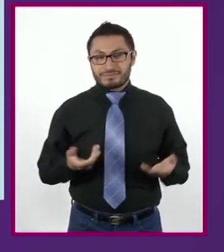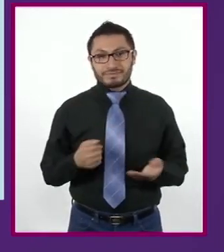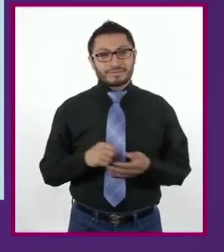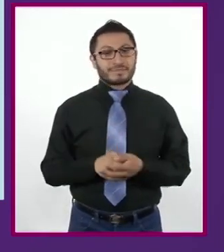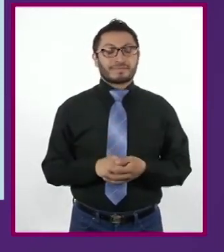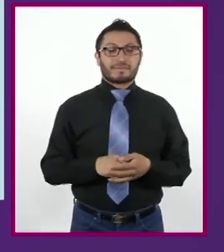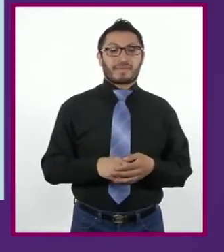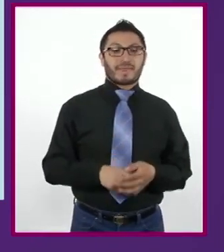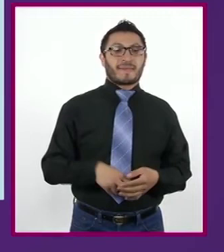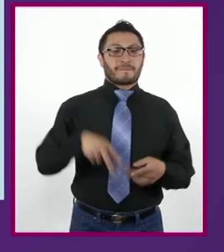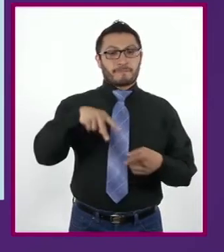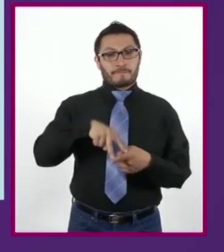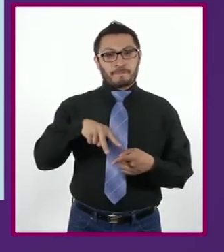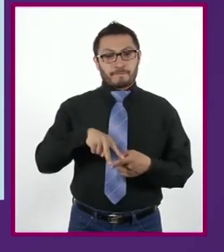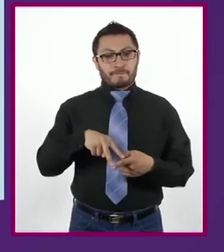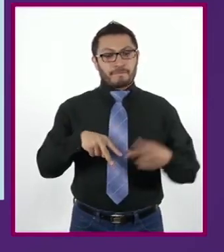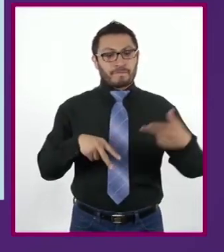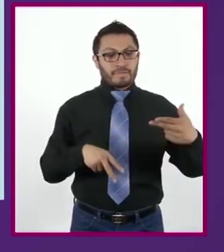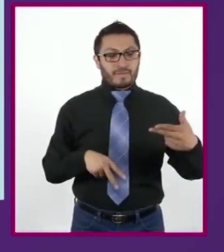el triángulo